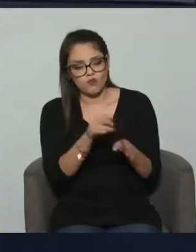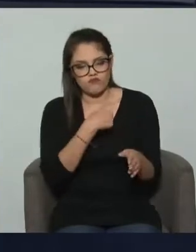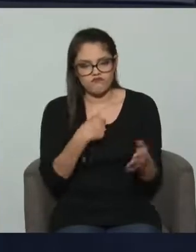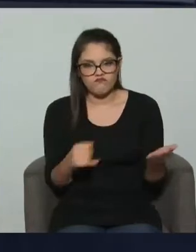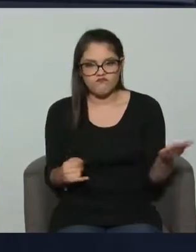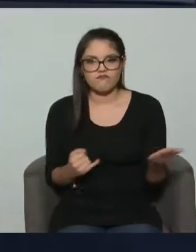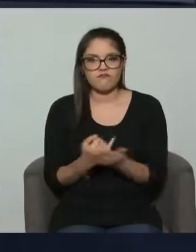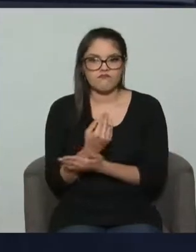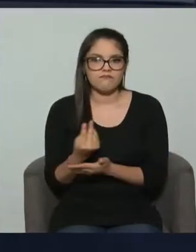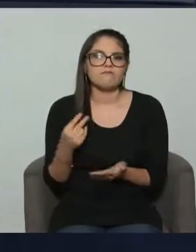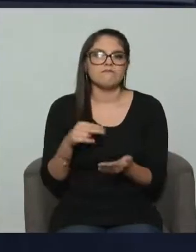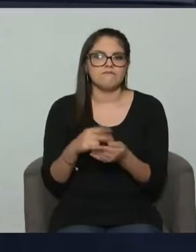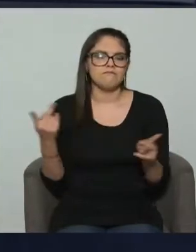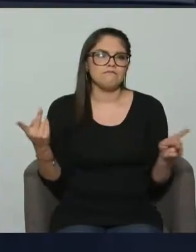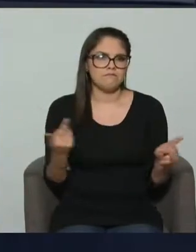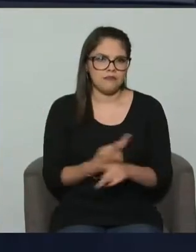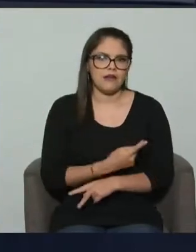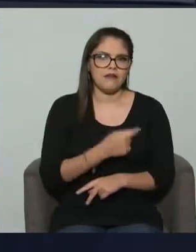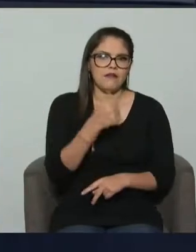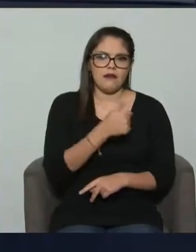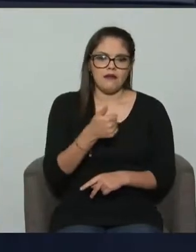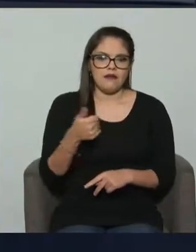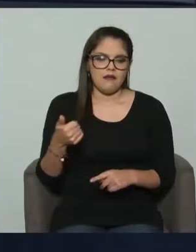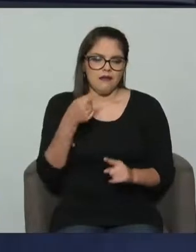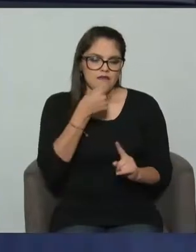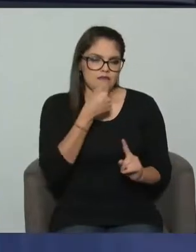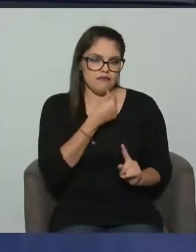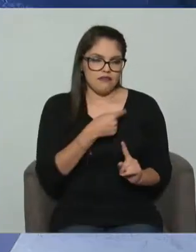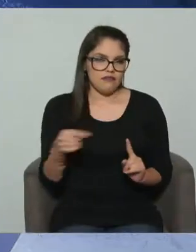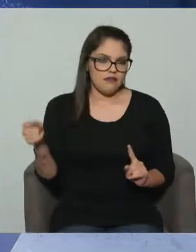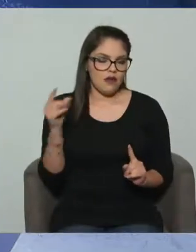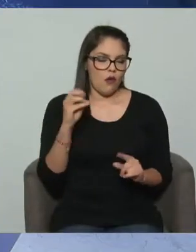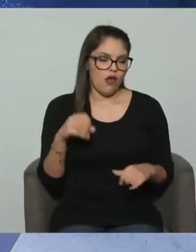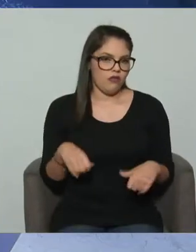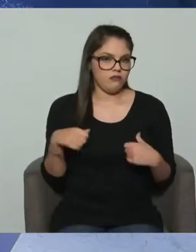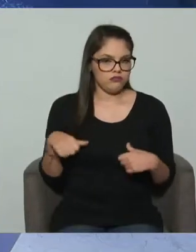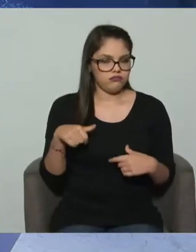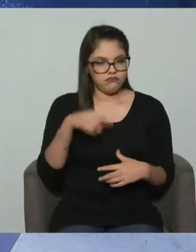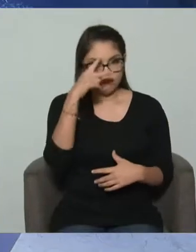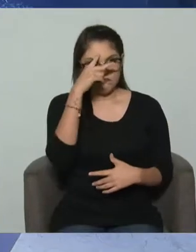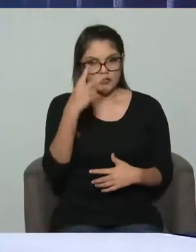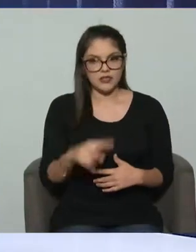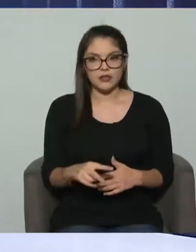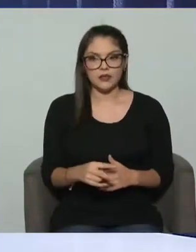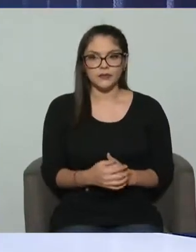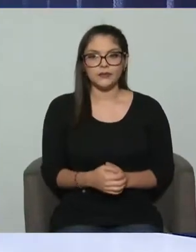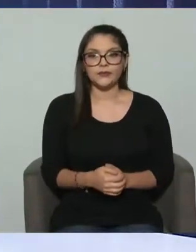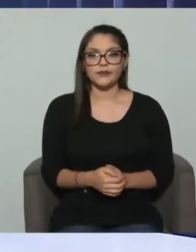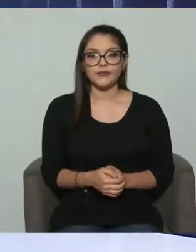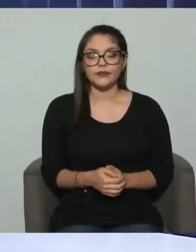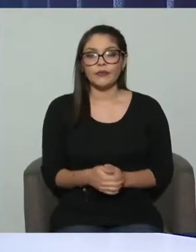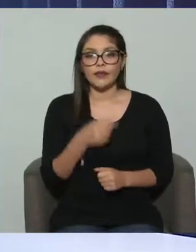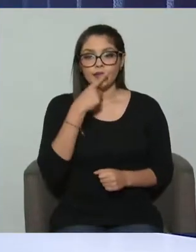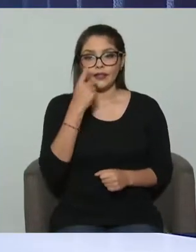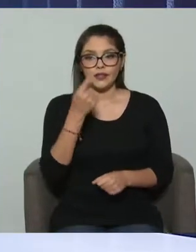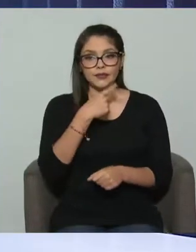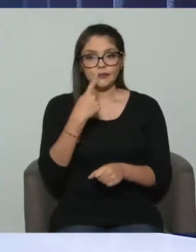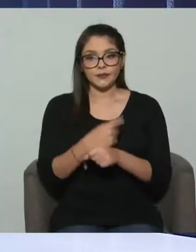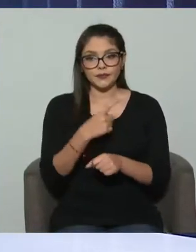los diferentes tópicos que tocan a niñas, niños y adolescentes en este país. Bueno, ¿y a qué atribuyes entonces que en primer lugar